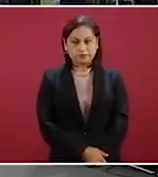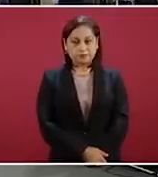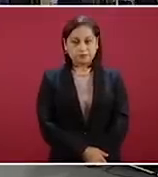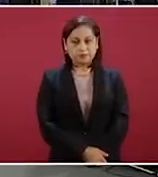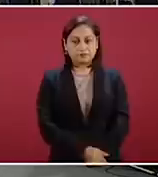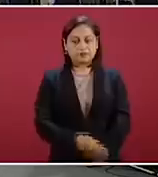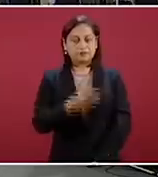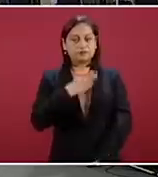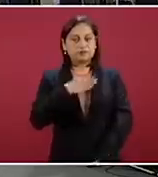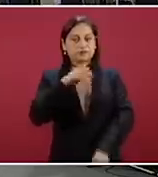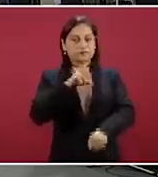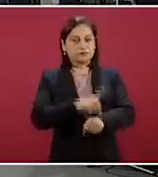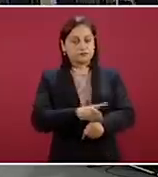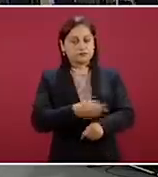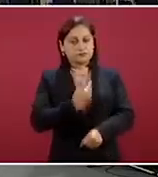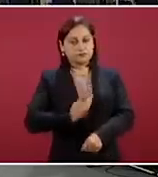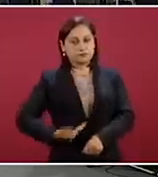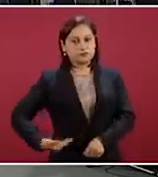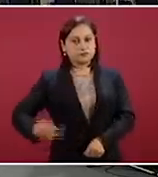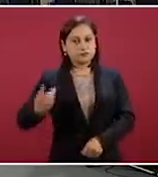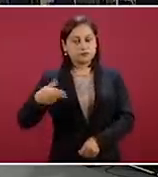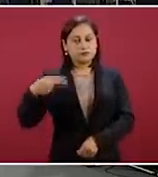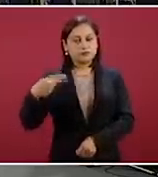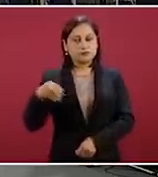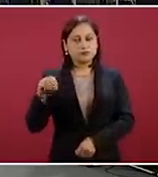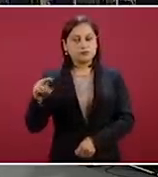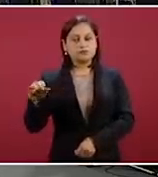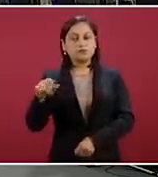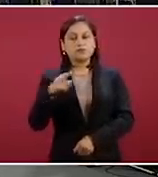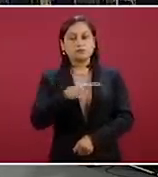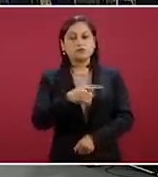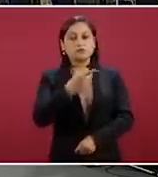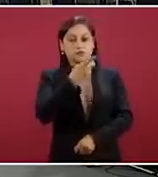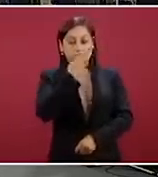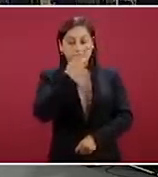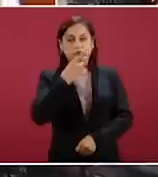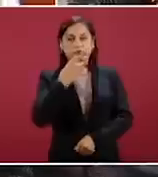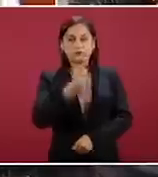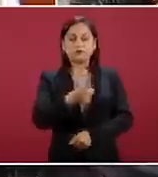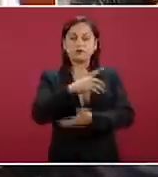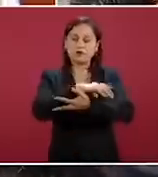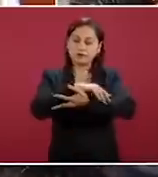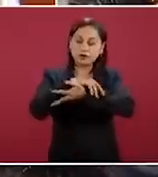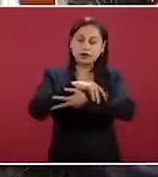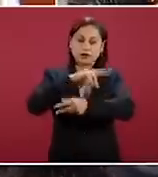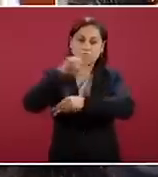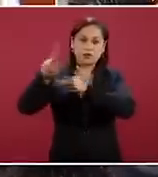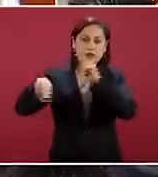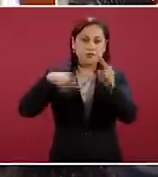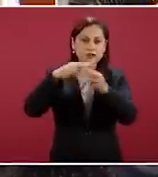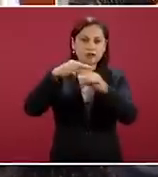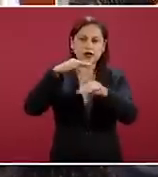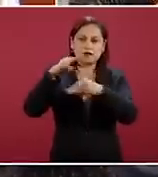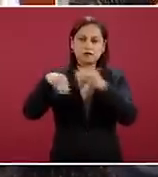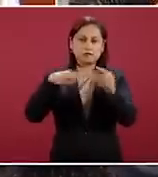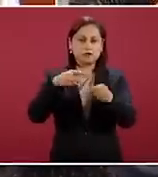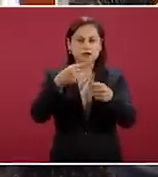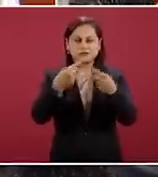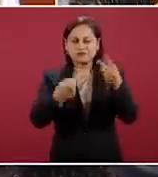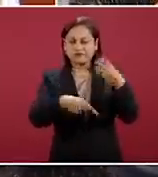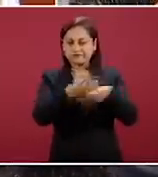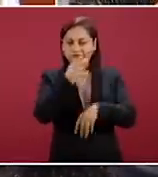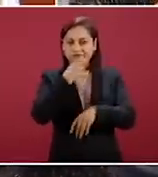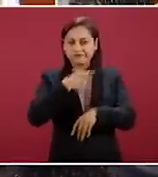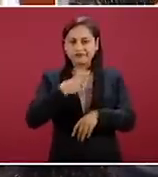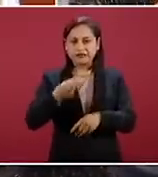Buenos días, señor presidente. De la hoguera. Ya que menciona el tema de la fraternidad universal, todo este tema, Carlos Montesinos de la Hoguera, lo